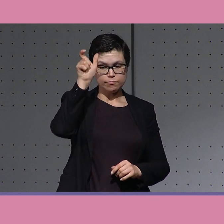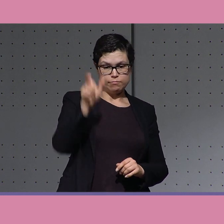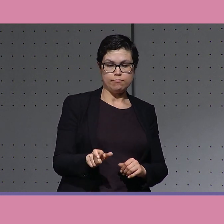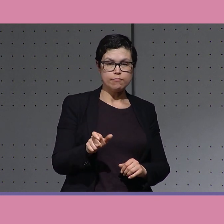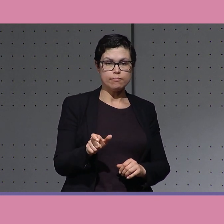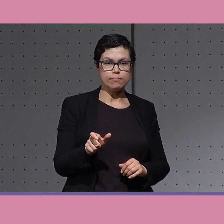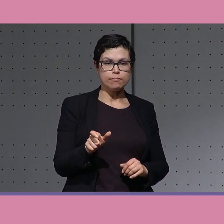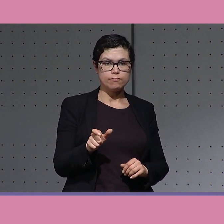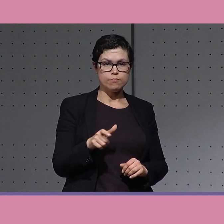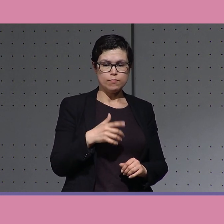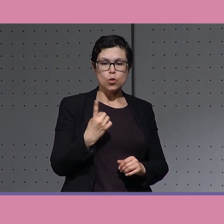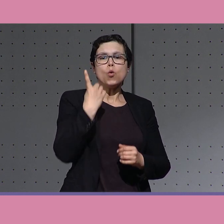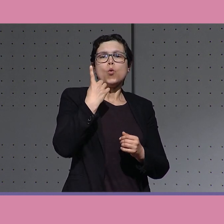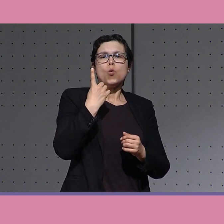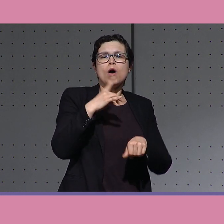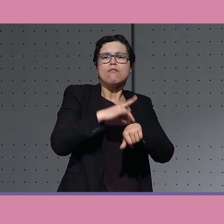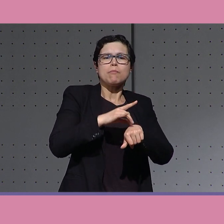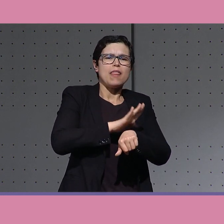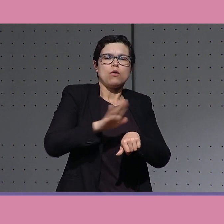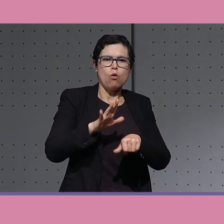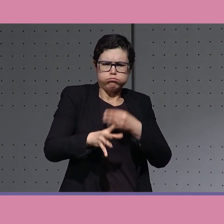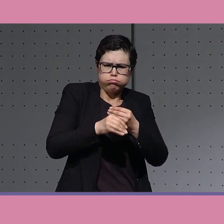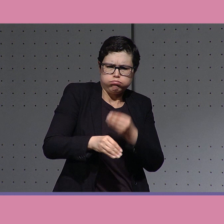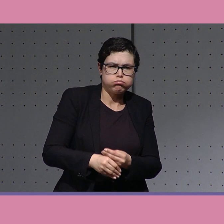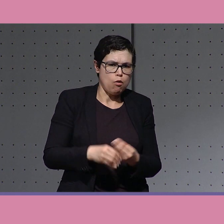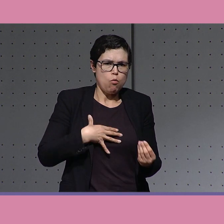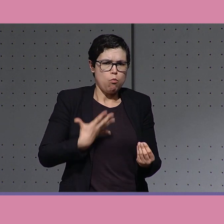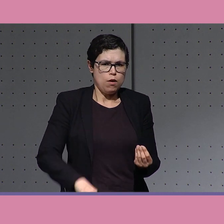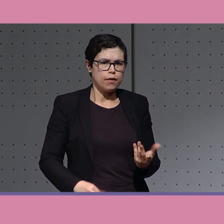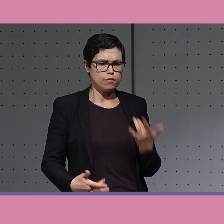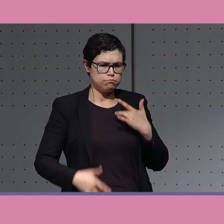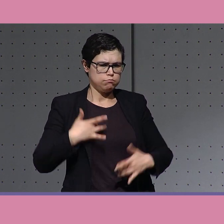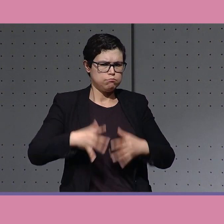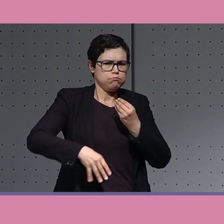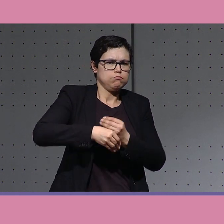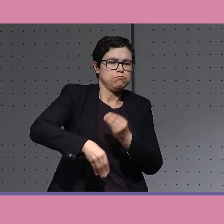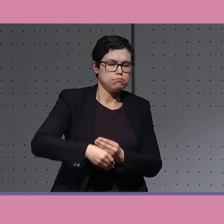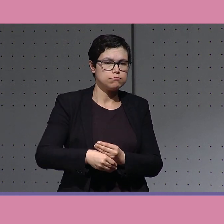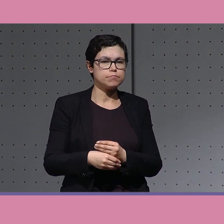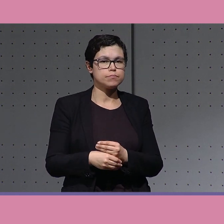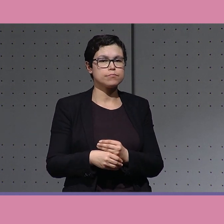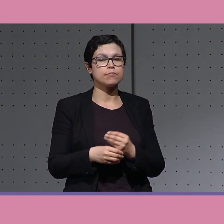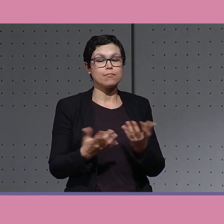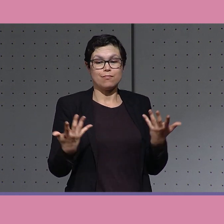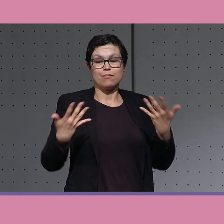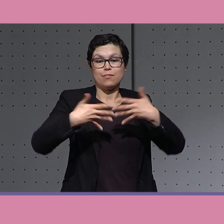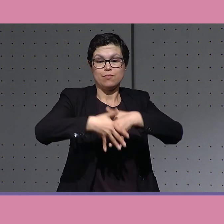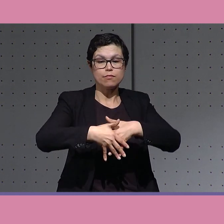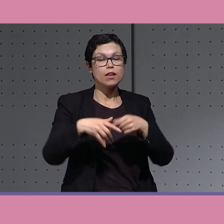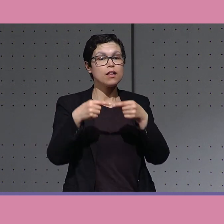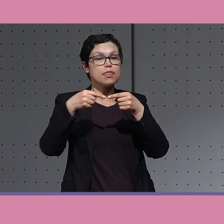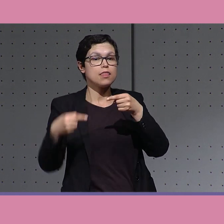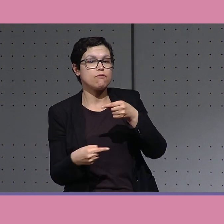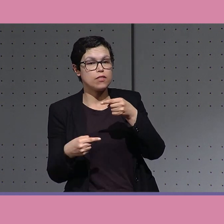tener pues, más de un problema o tener más de un diagnóstico, ¿no? Entonces se aunan y el tratamiento del TDAH en muchos